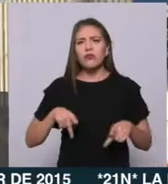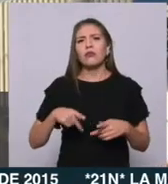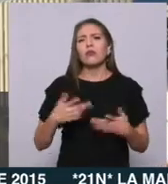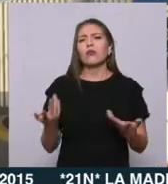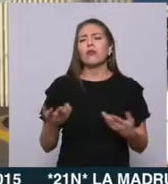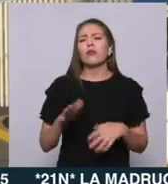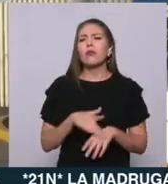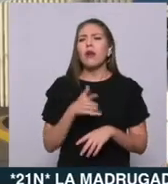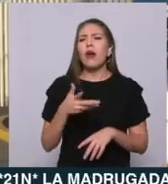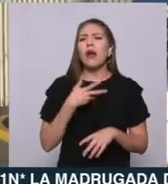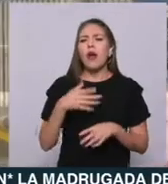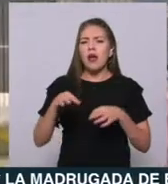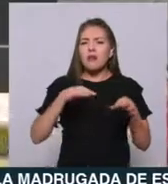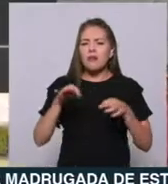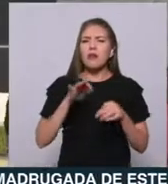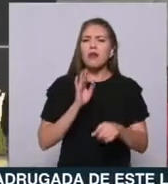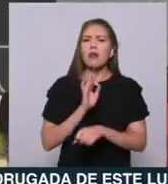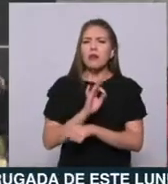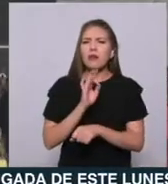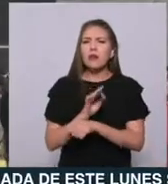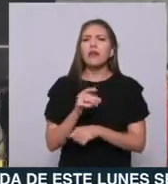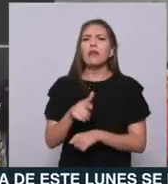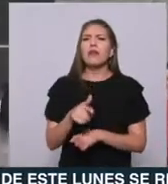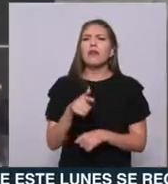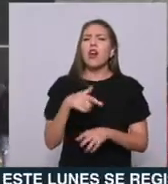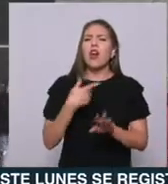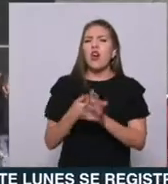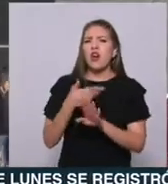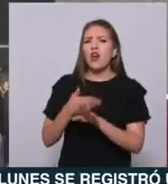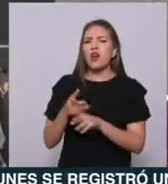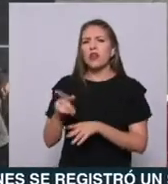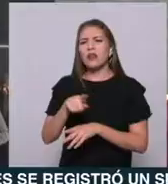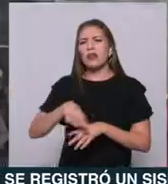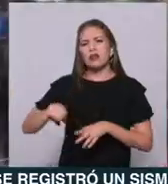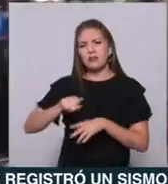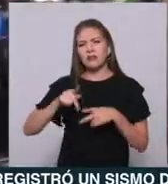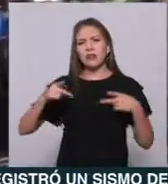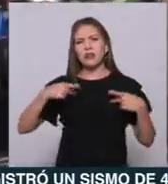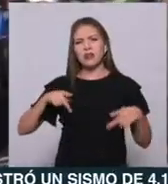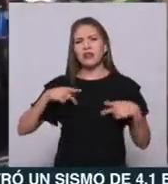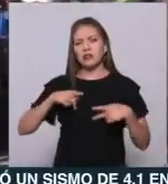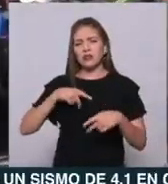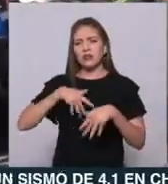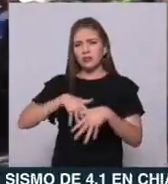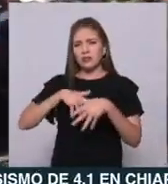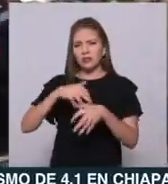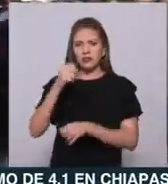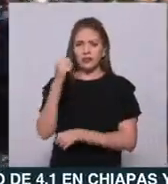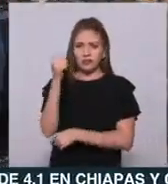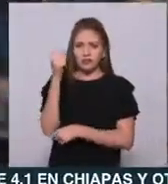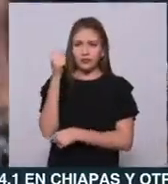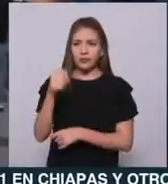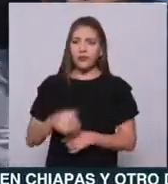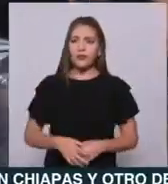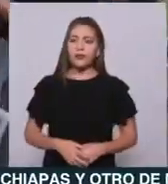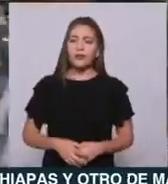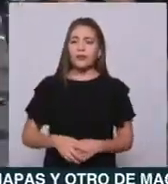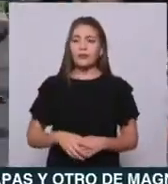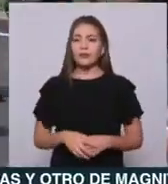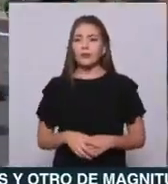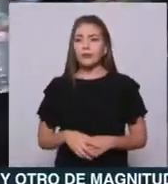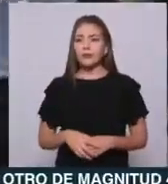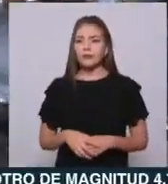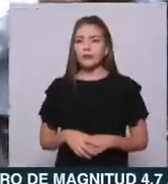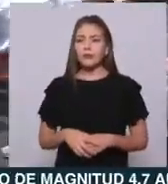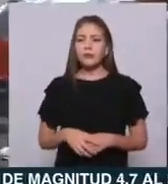de amedrentamiento y de amenazas hacia el personal de las fuerzas federales. Al día lunes